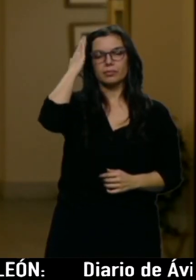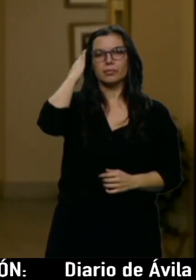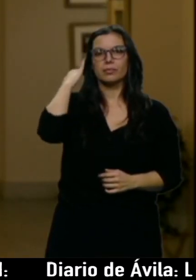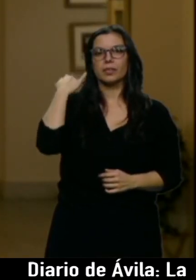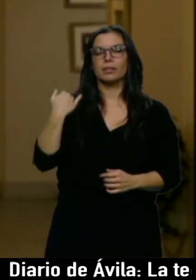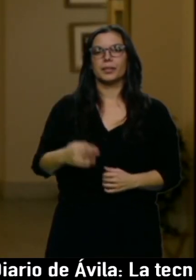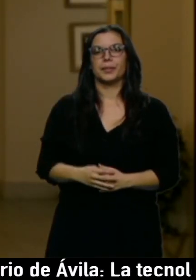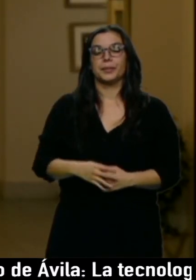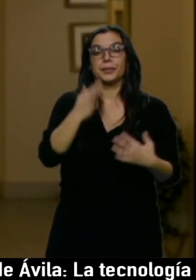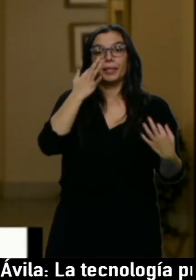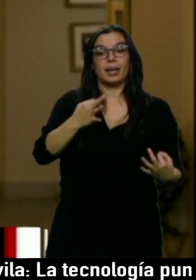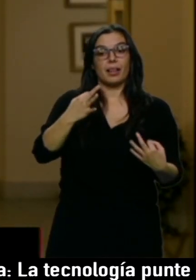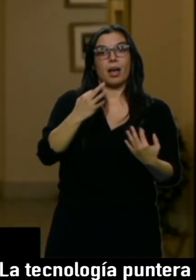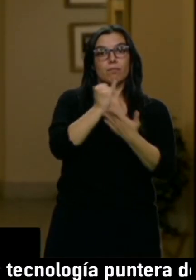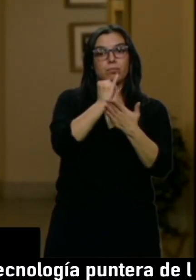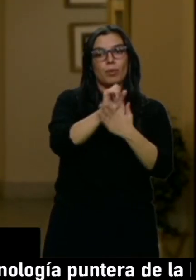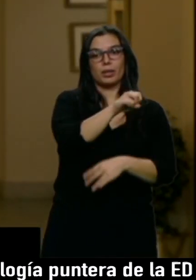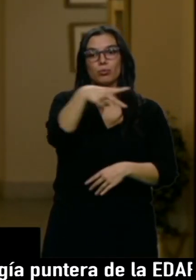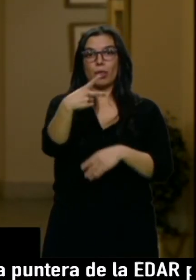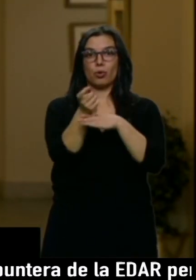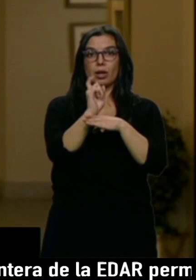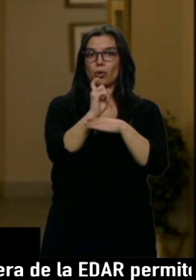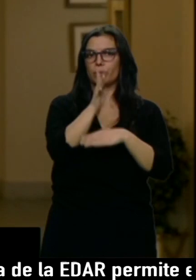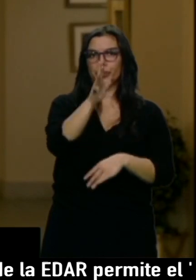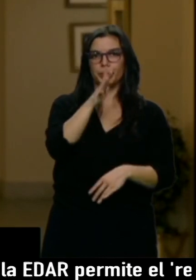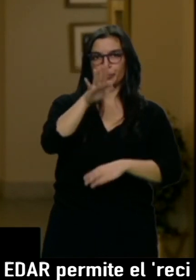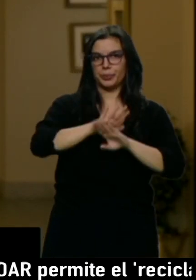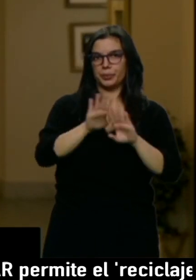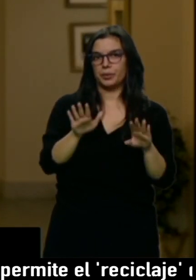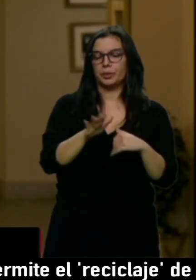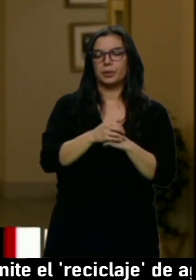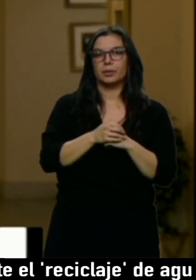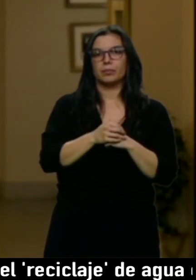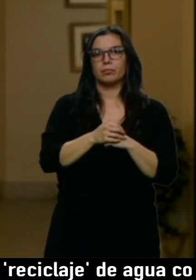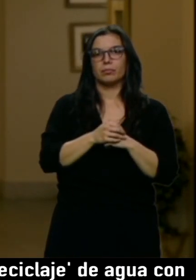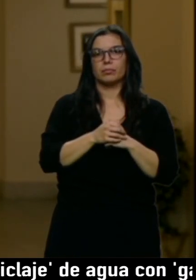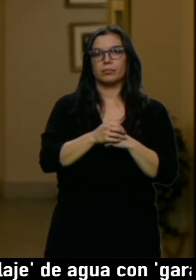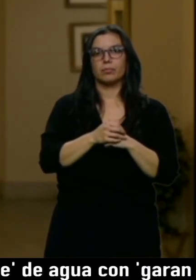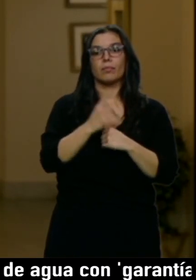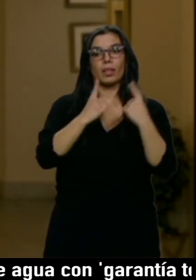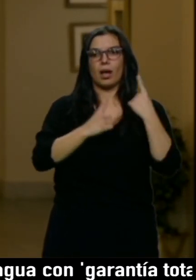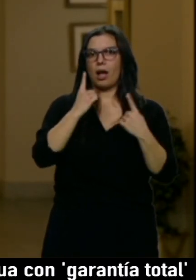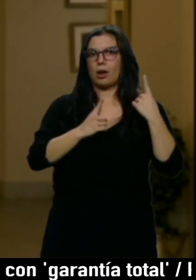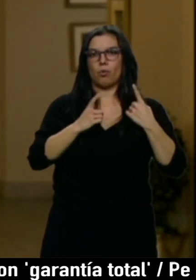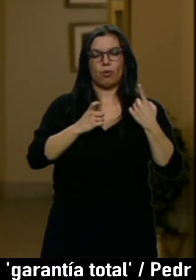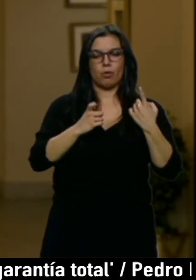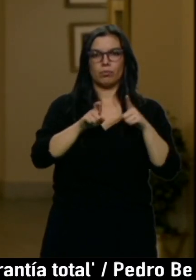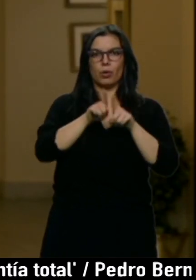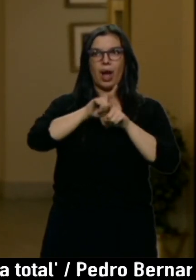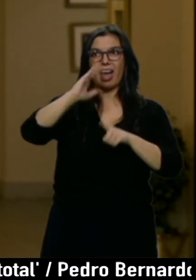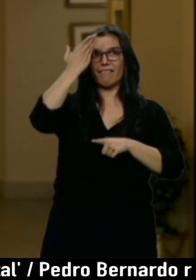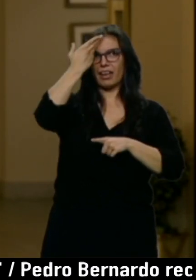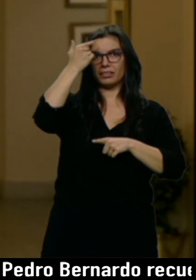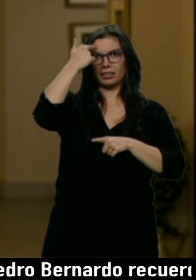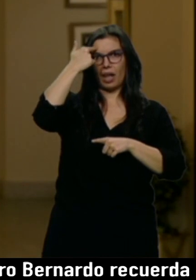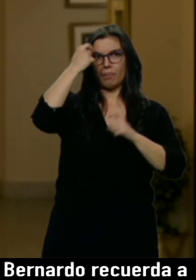Realmente los resultados en el ratón han sido espectaculares, incluso revertiendo toda la afectación del cerebelo, y esperamos que